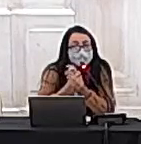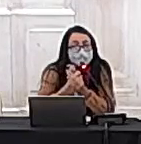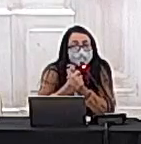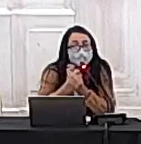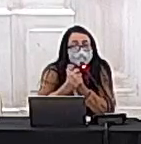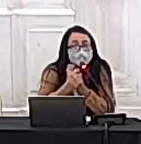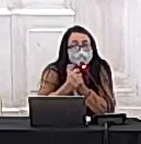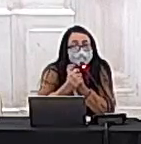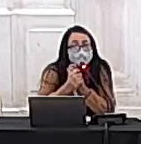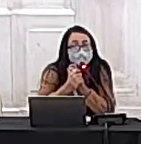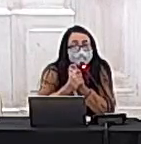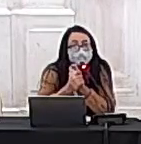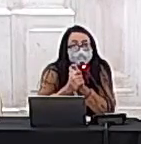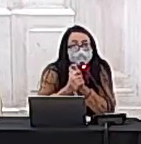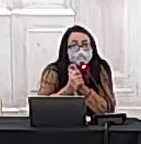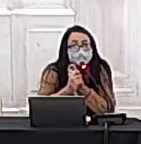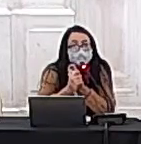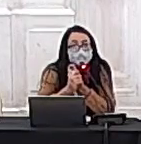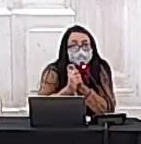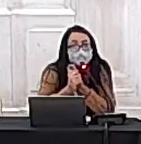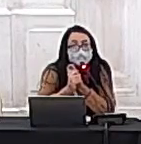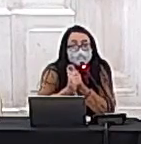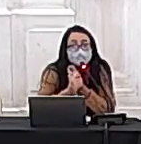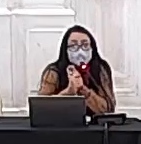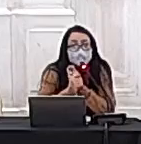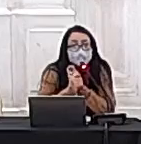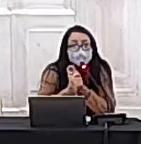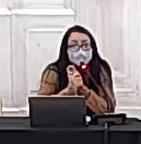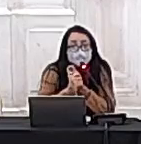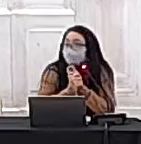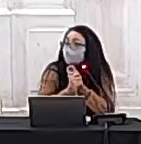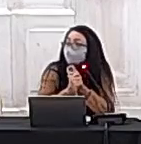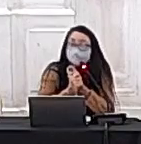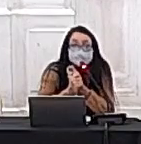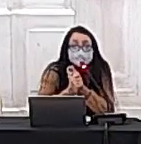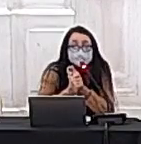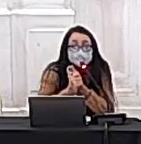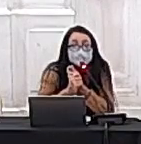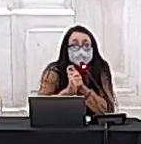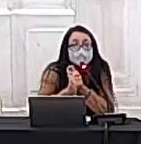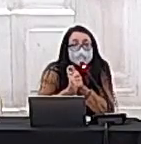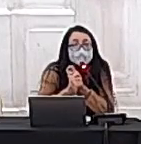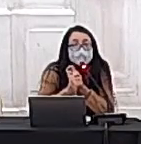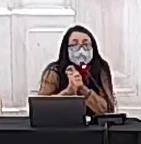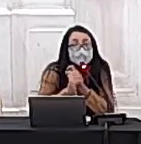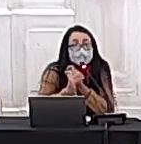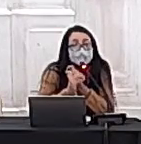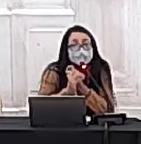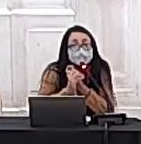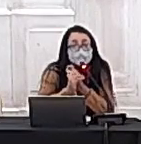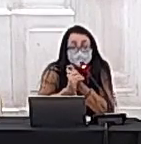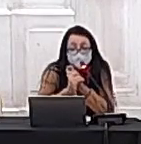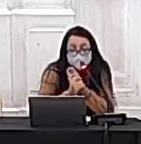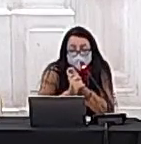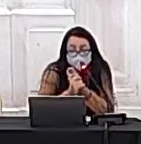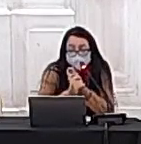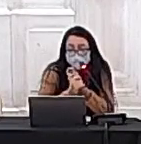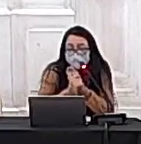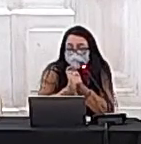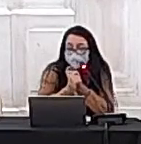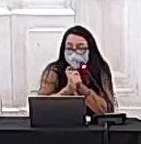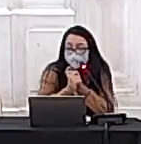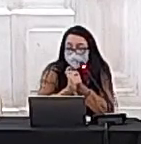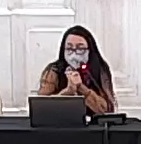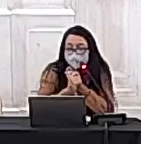cppopular@chileconvención.cl, y vamos a estar en el orden de quienes están conectados por ahora, partiendo por la Coordinadora Social